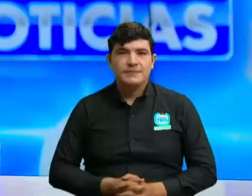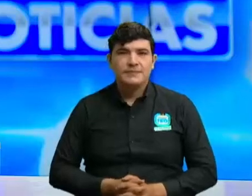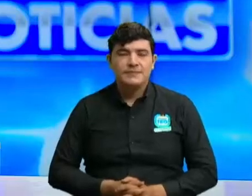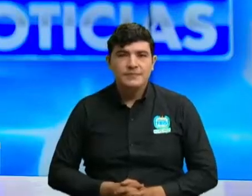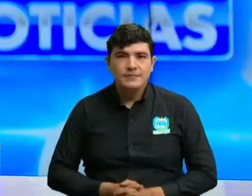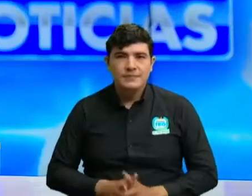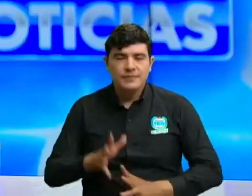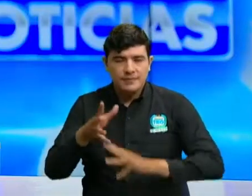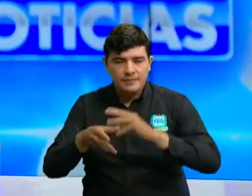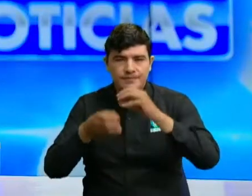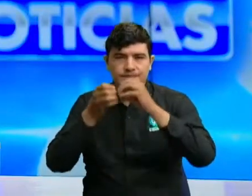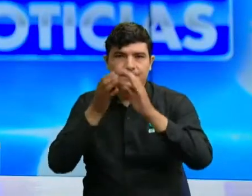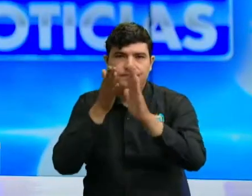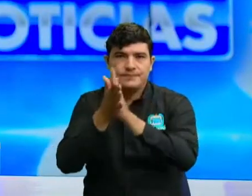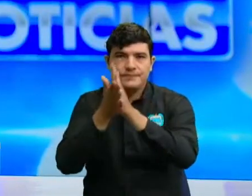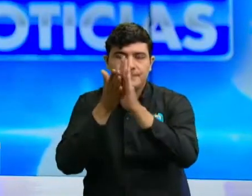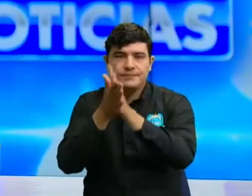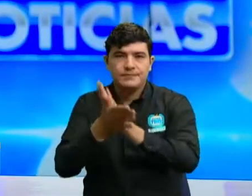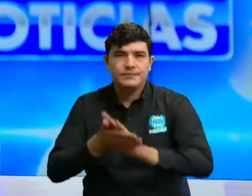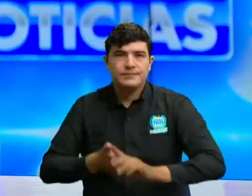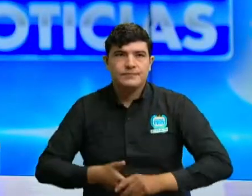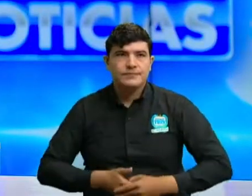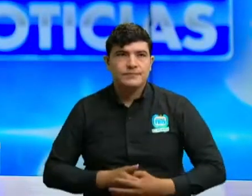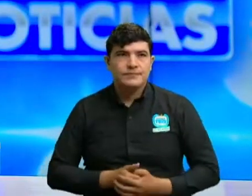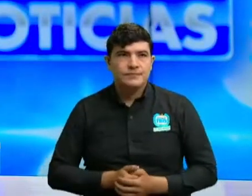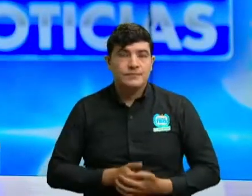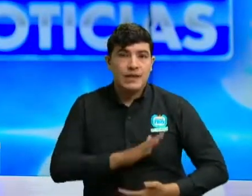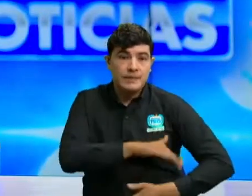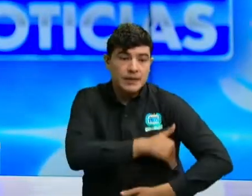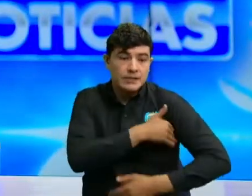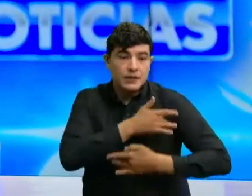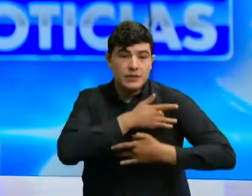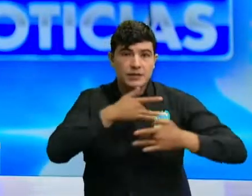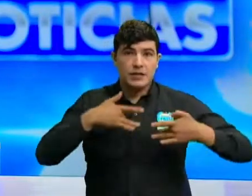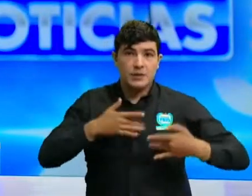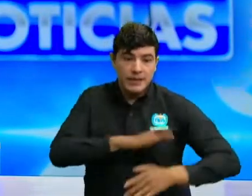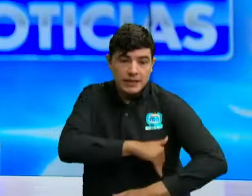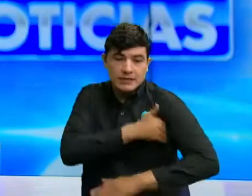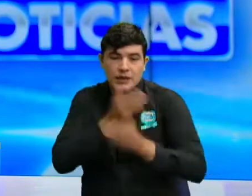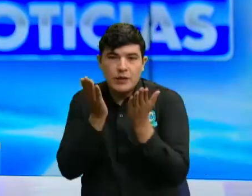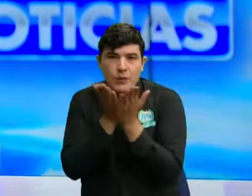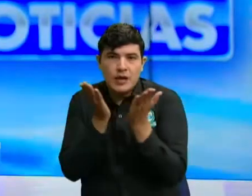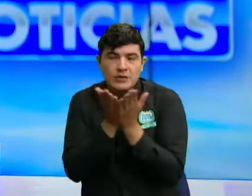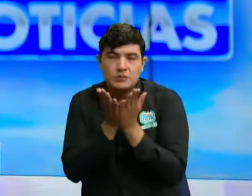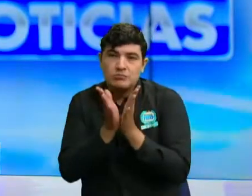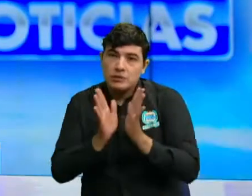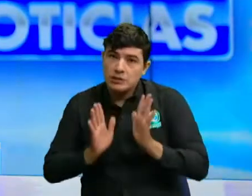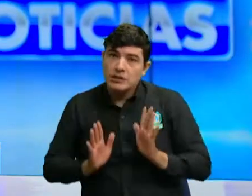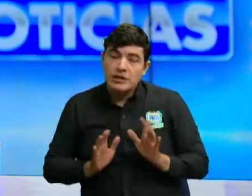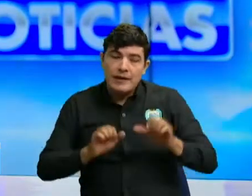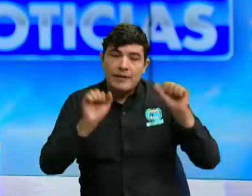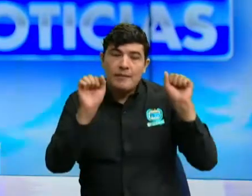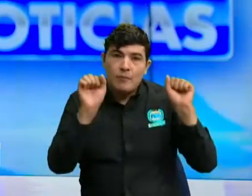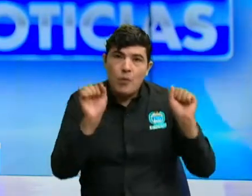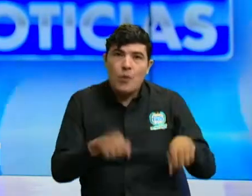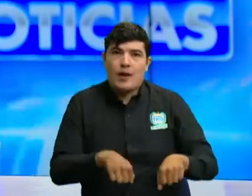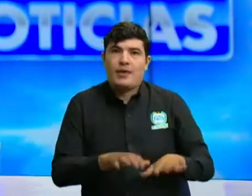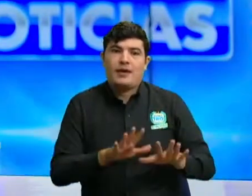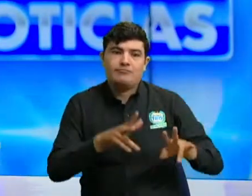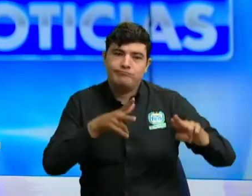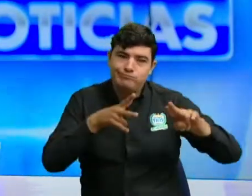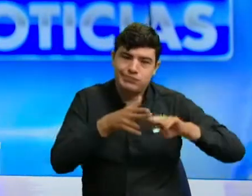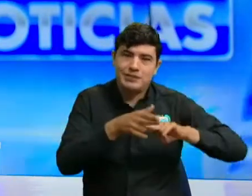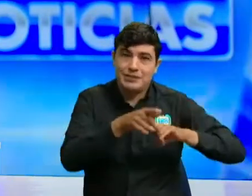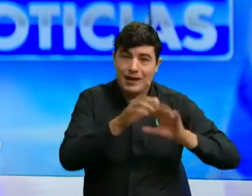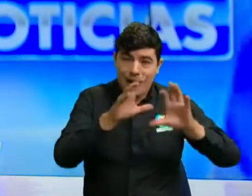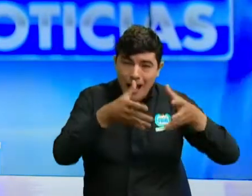y avanzamos con una noticia solo con una autorización de los ministerios de salud y educación se podrán suspender las clases con alternancia así lo indicó